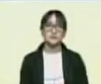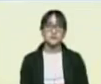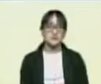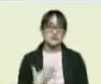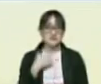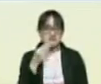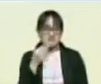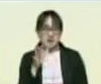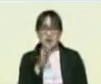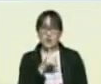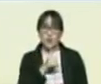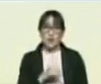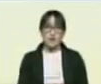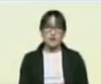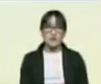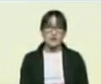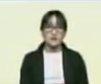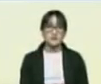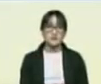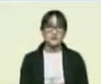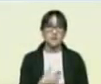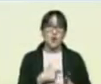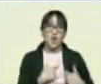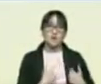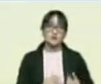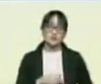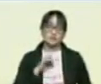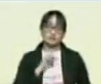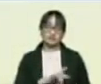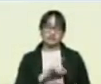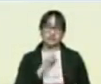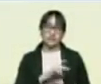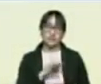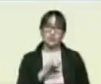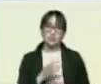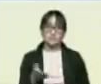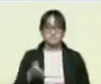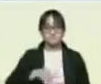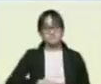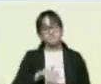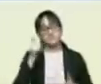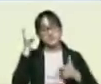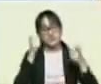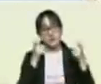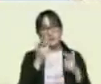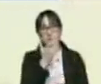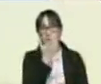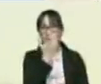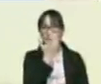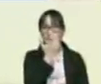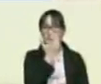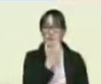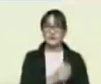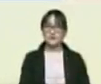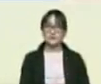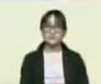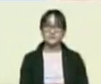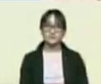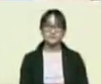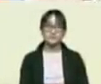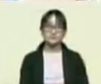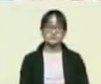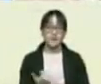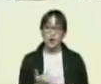novato herido en el corazón de dolor por la pérdida de nuestro comandante. Hoy